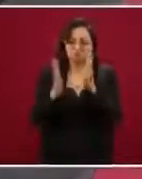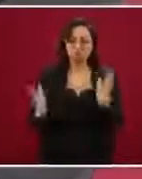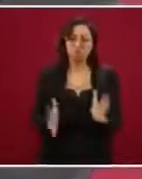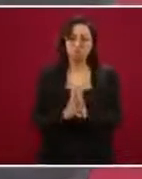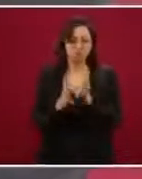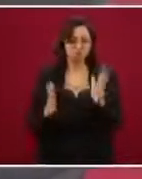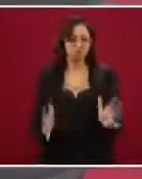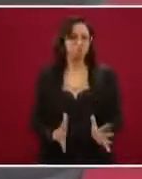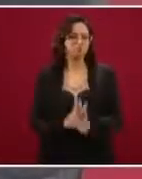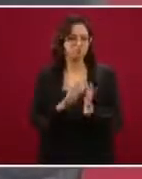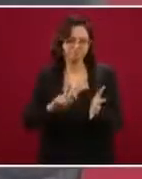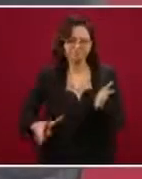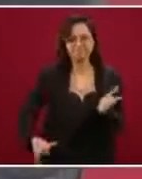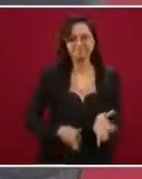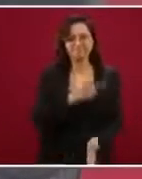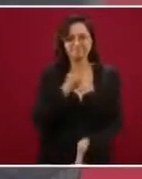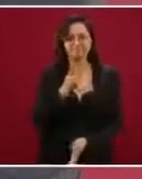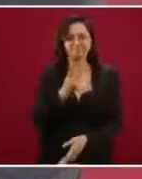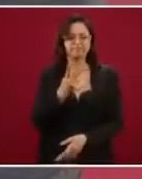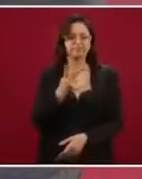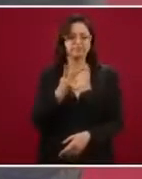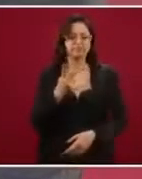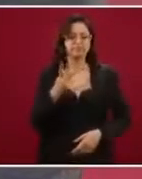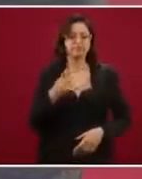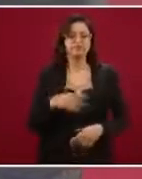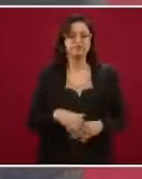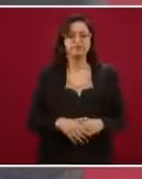participara y